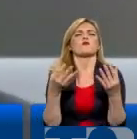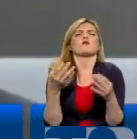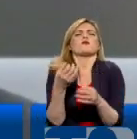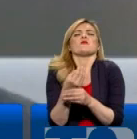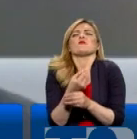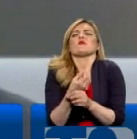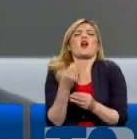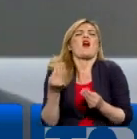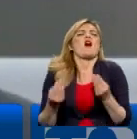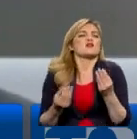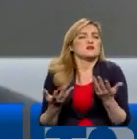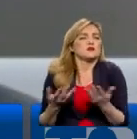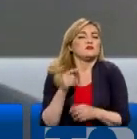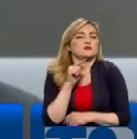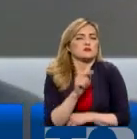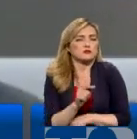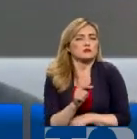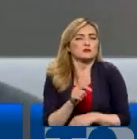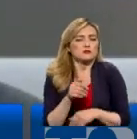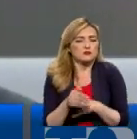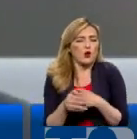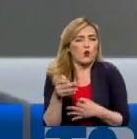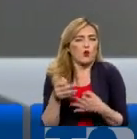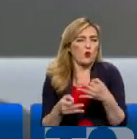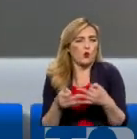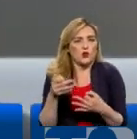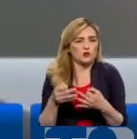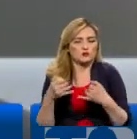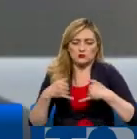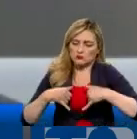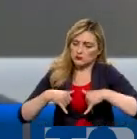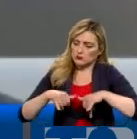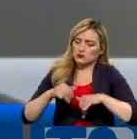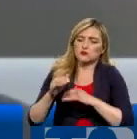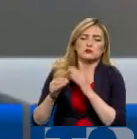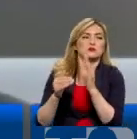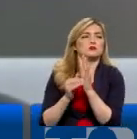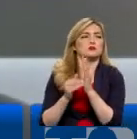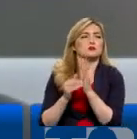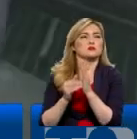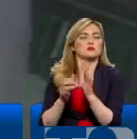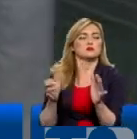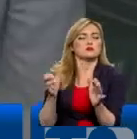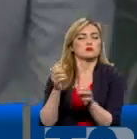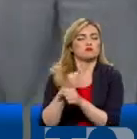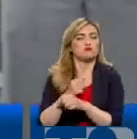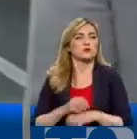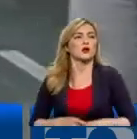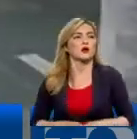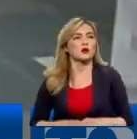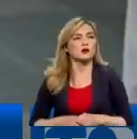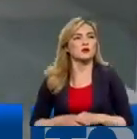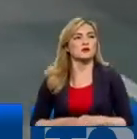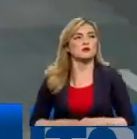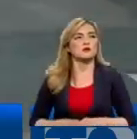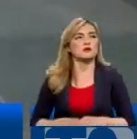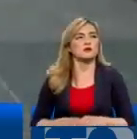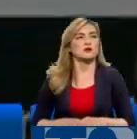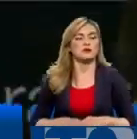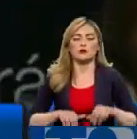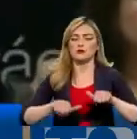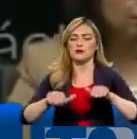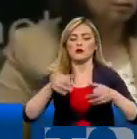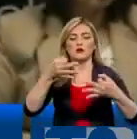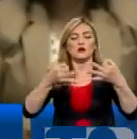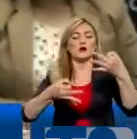realizar es seguir los correspondientes juicios de repetición contra quienes lo realizaron. Y si bien es la factura de la cuestionada